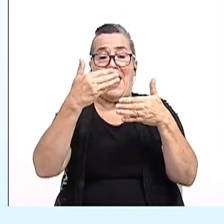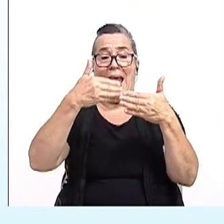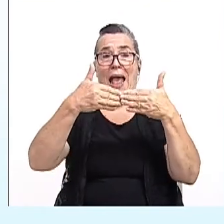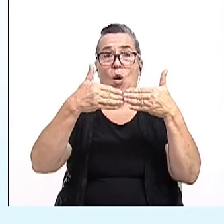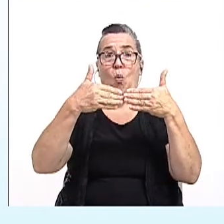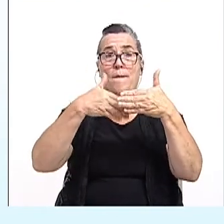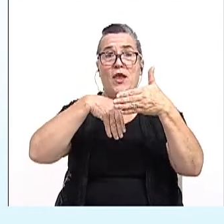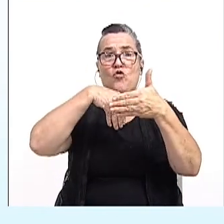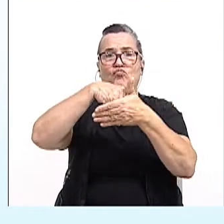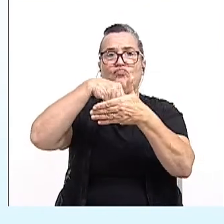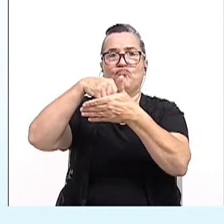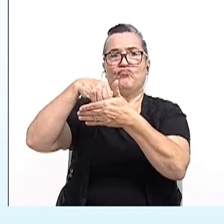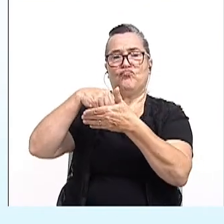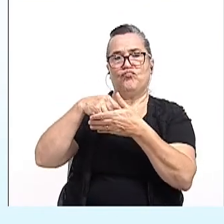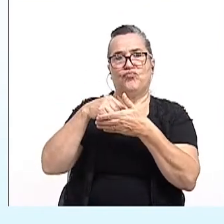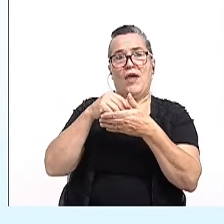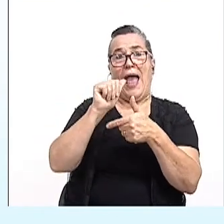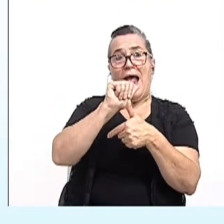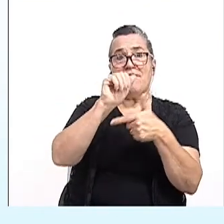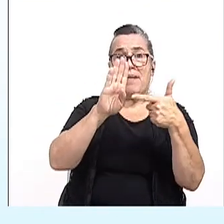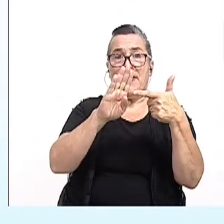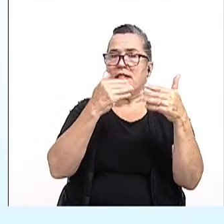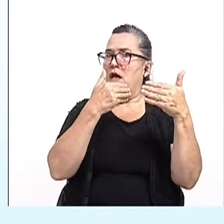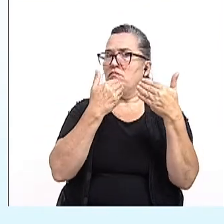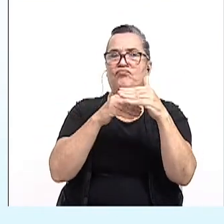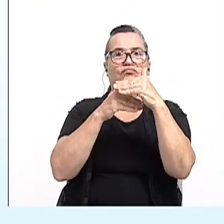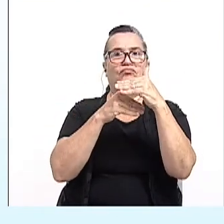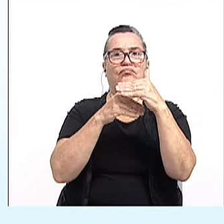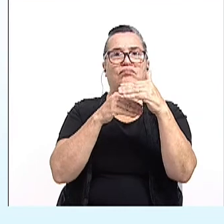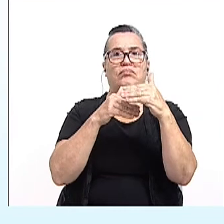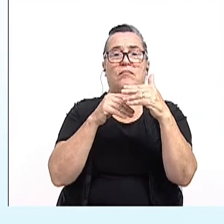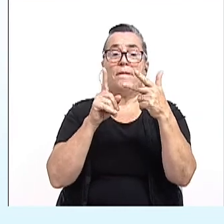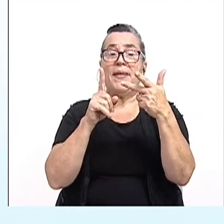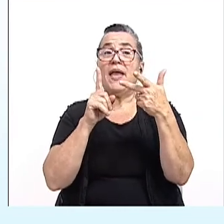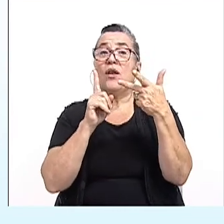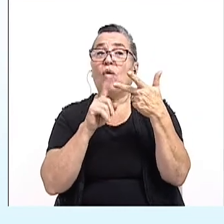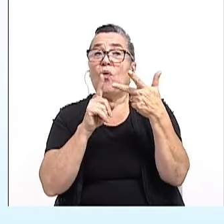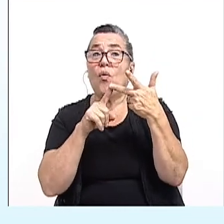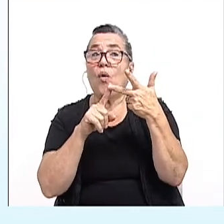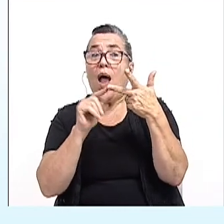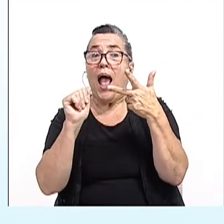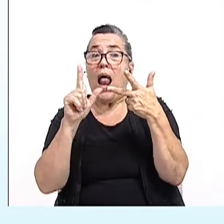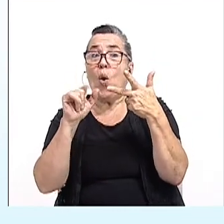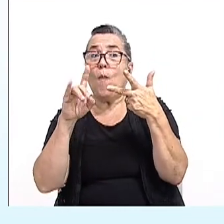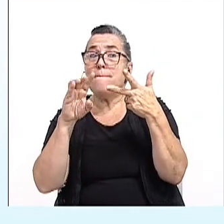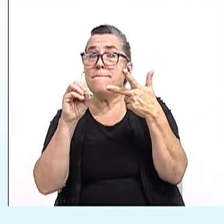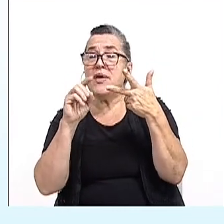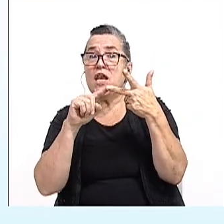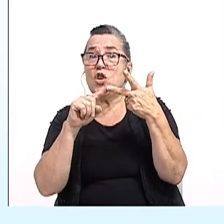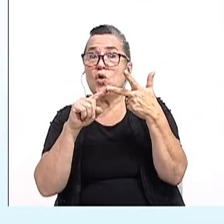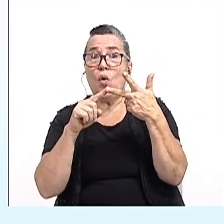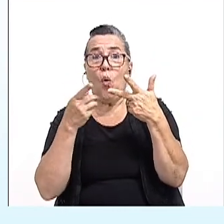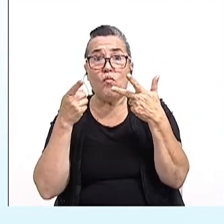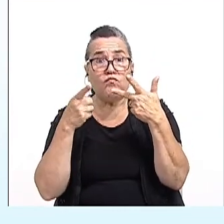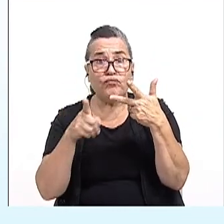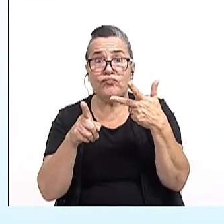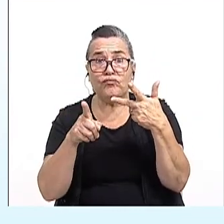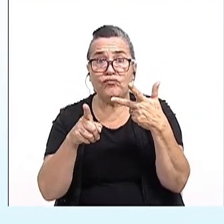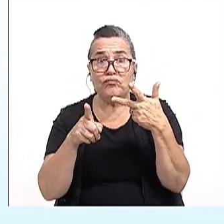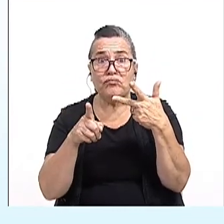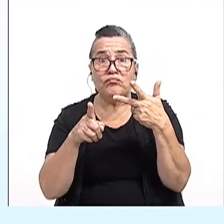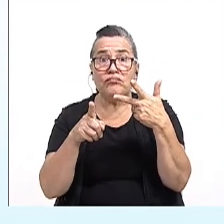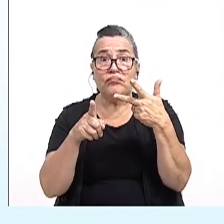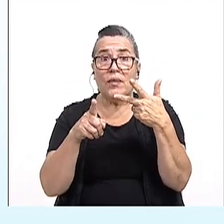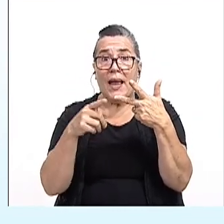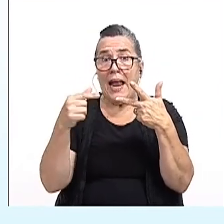se detienen las partículas alfa y beta del radio, pero el aluminio no surte ningún efecto en las